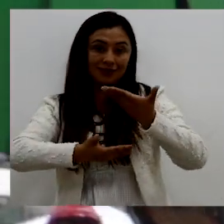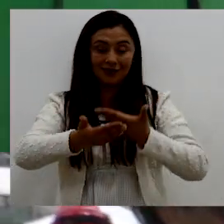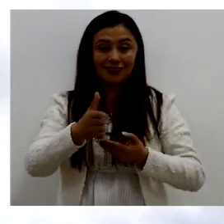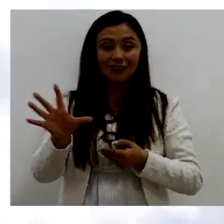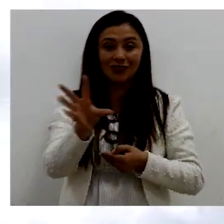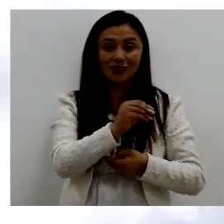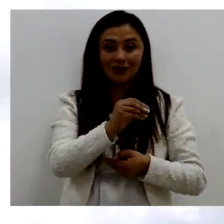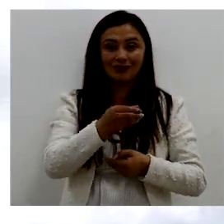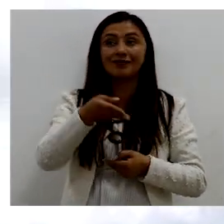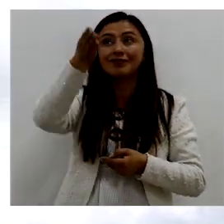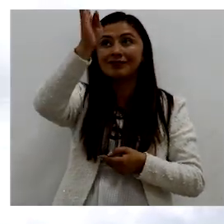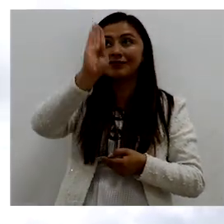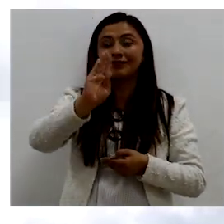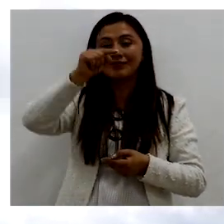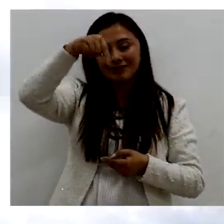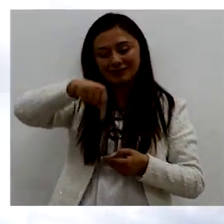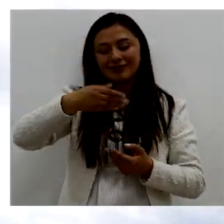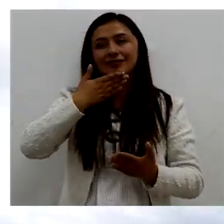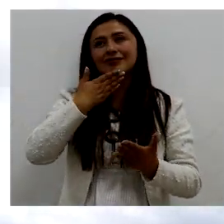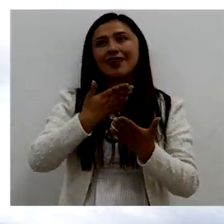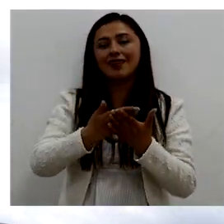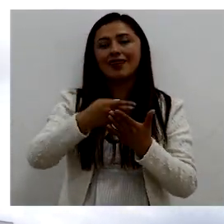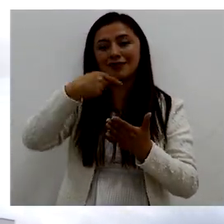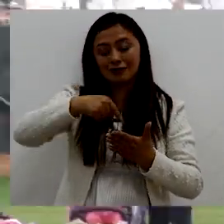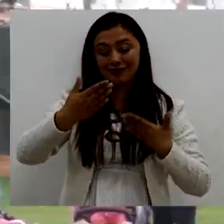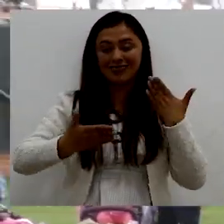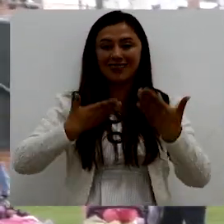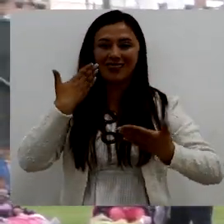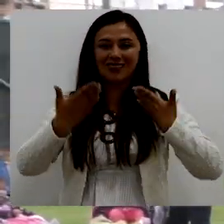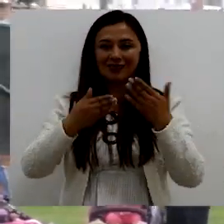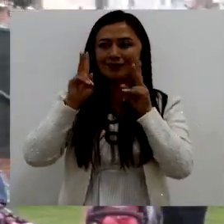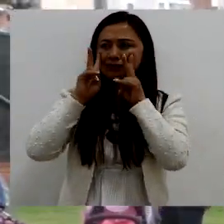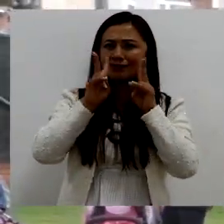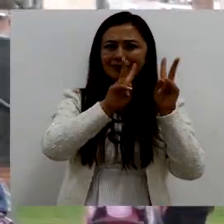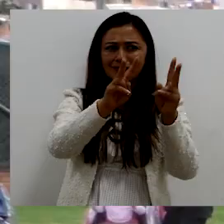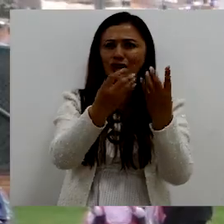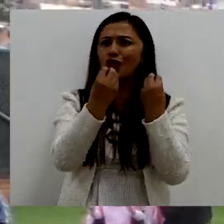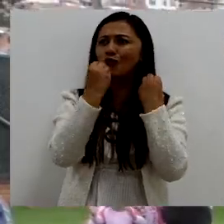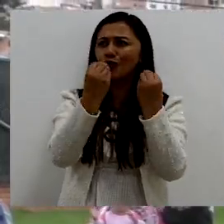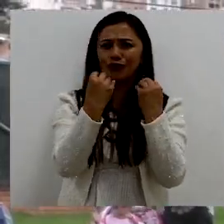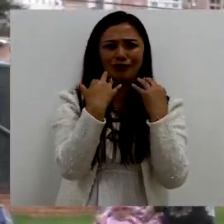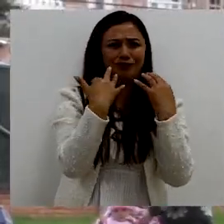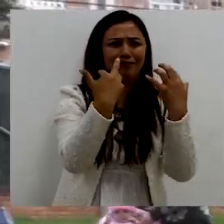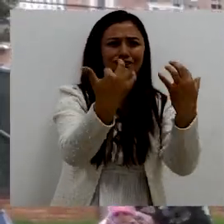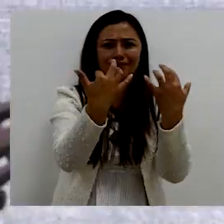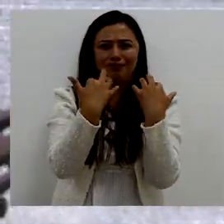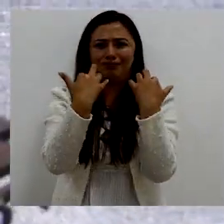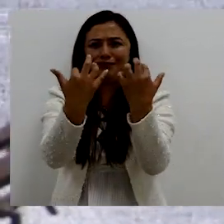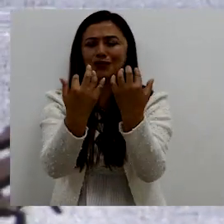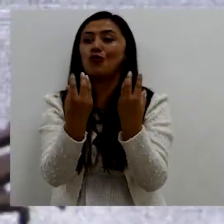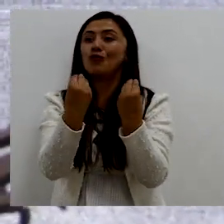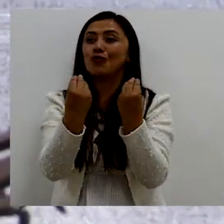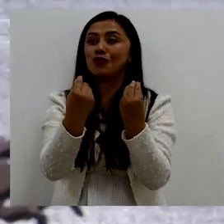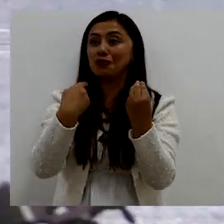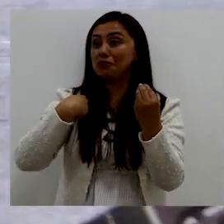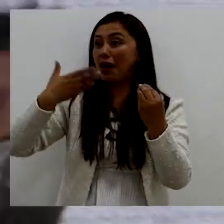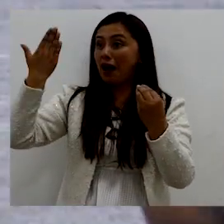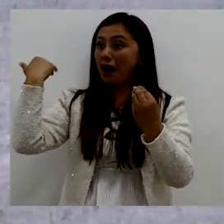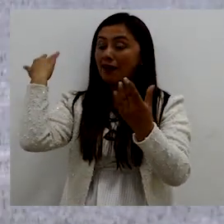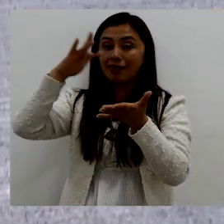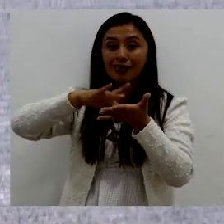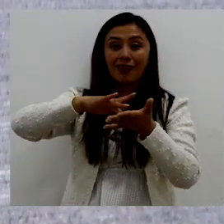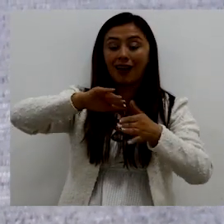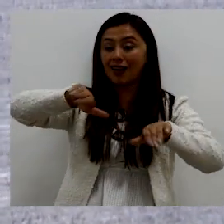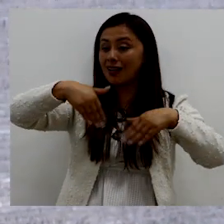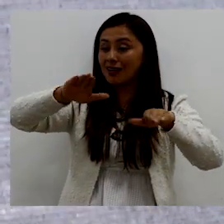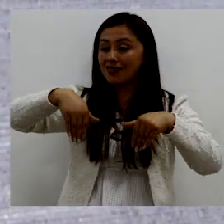convivimos. Gracias a Dios estoy muy contenta porque veo mucha gente. Hace tiempo no venía acá y siempre